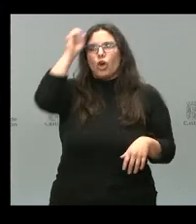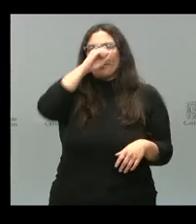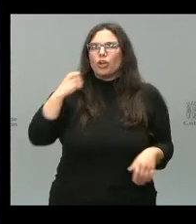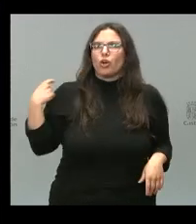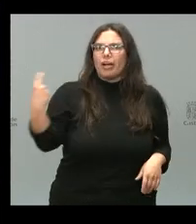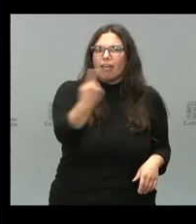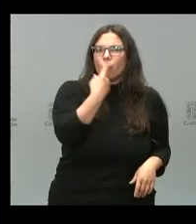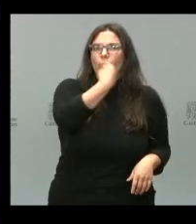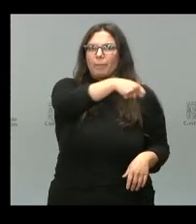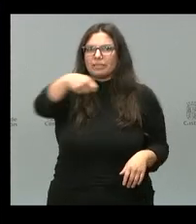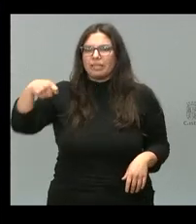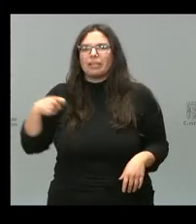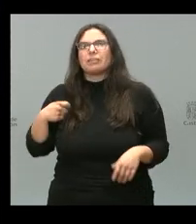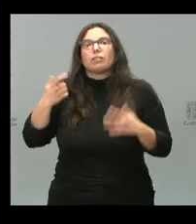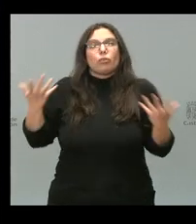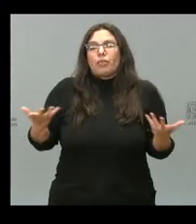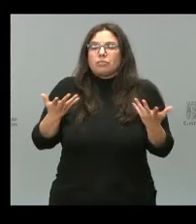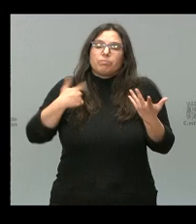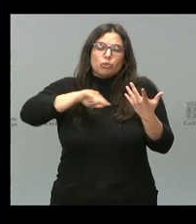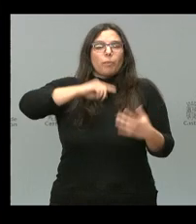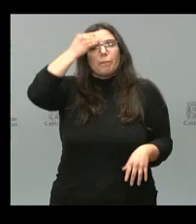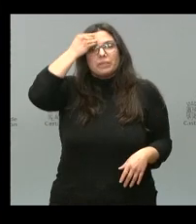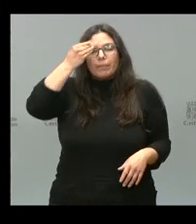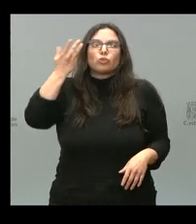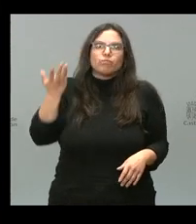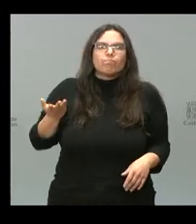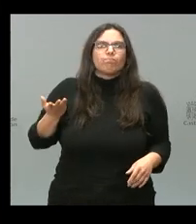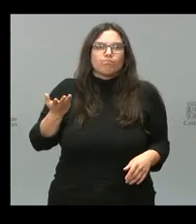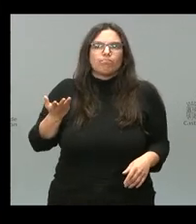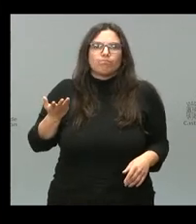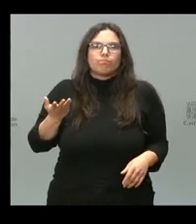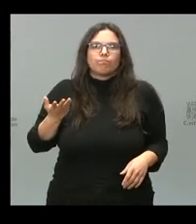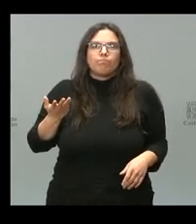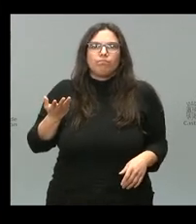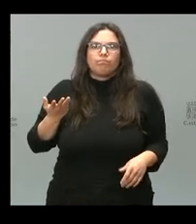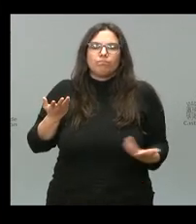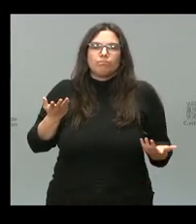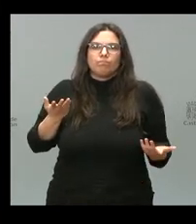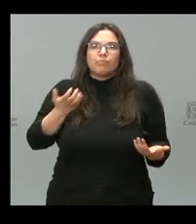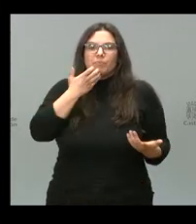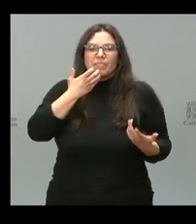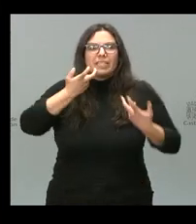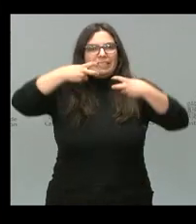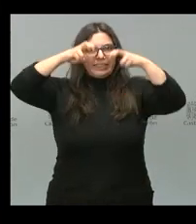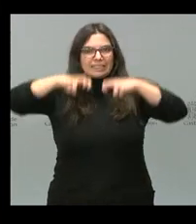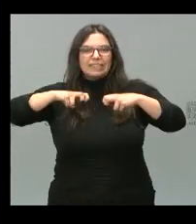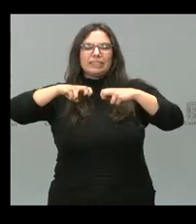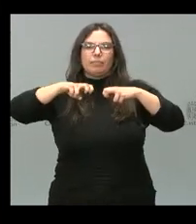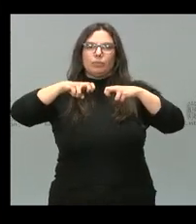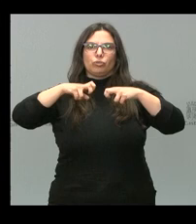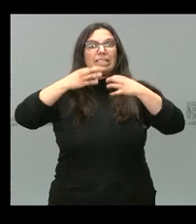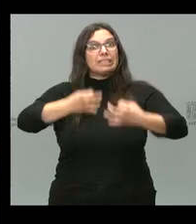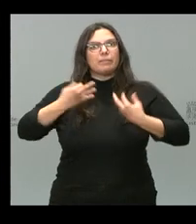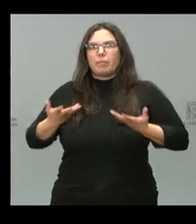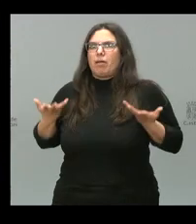gente Todos de empresa y por lo tanto pues creemos que si nos sentamos Y por supuesto Siempre a disposición